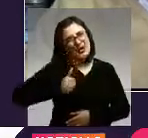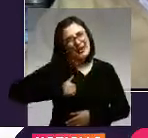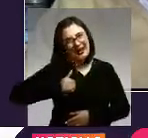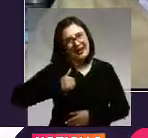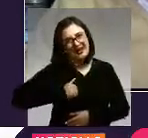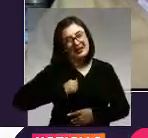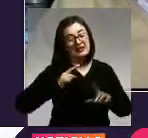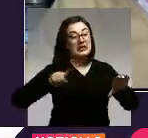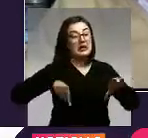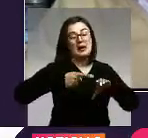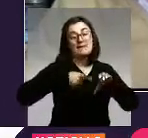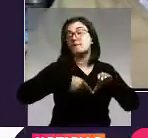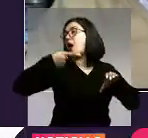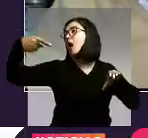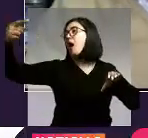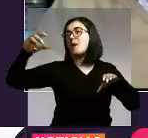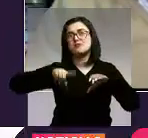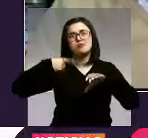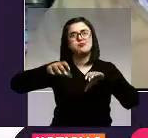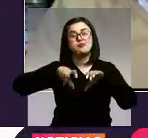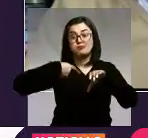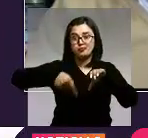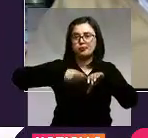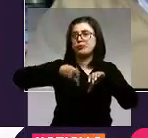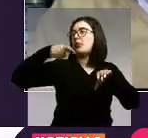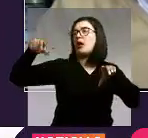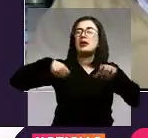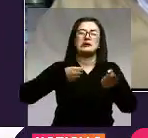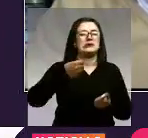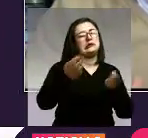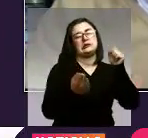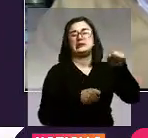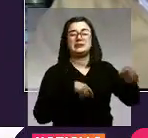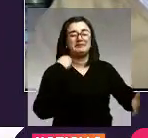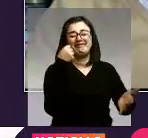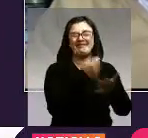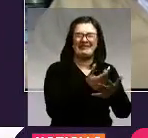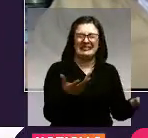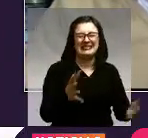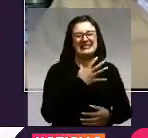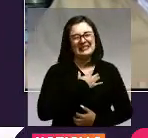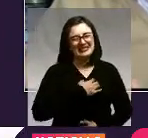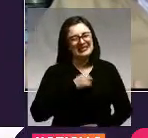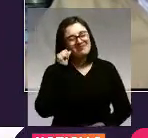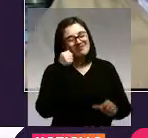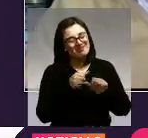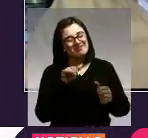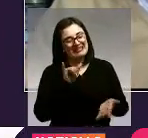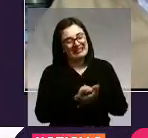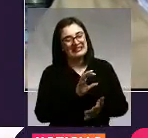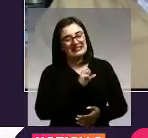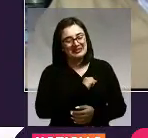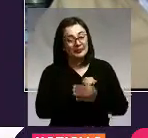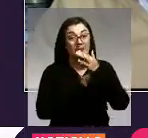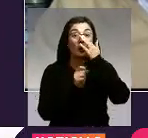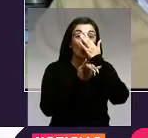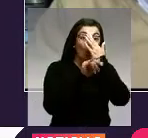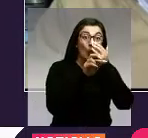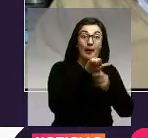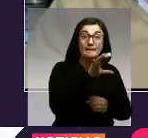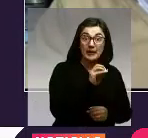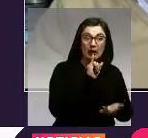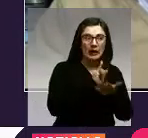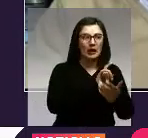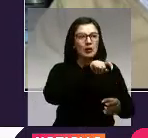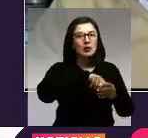y desafortunadamente perdió la vida un comisario. Son de los hechos que uno recuerda. Y desafortunadamente, pues Juan Pablo Montoya clasificó en el puesto